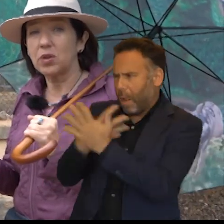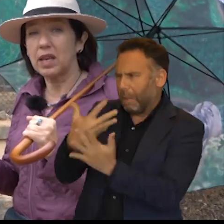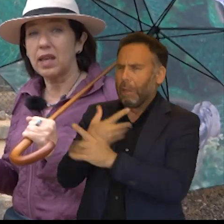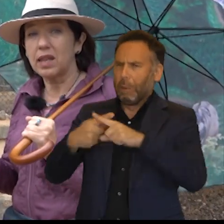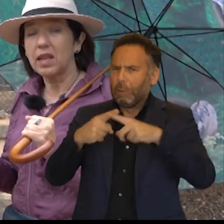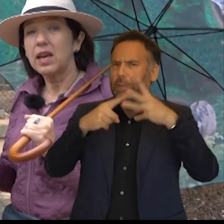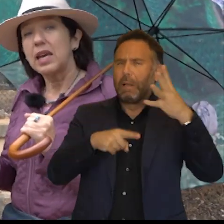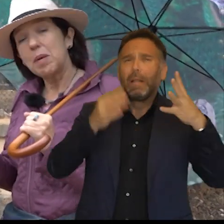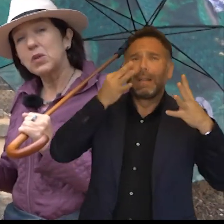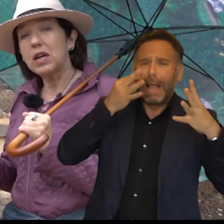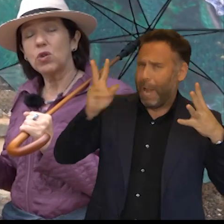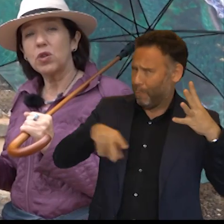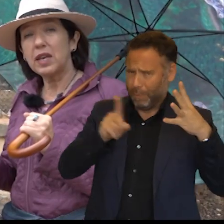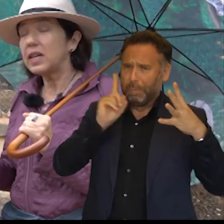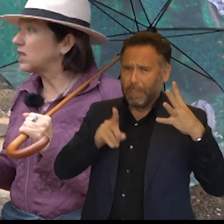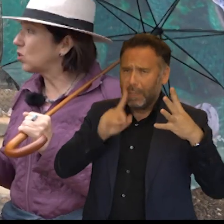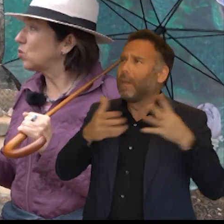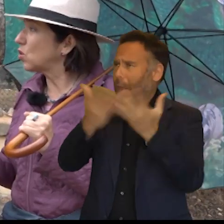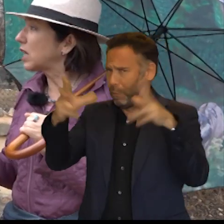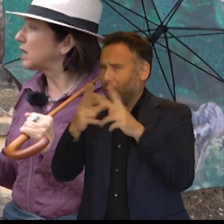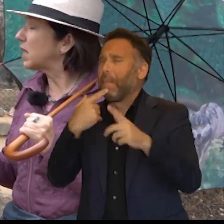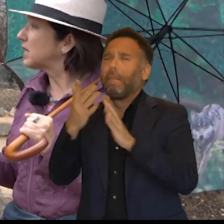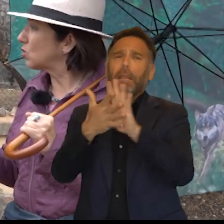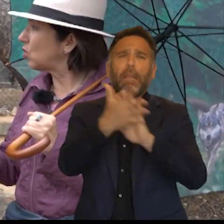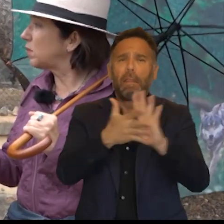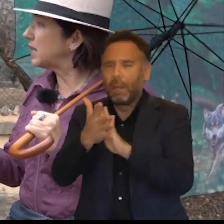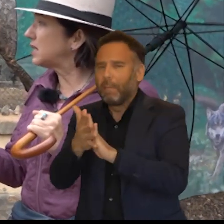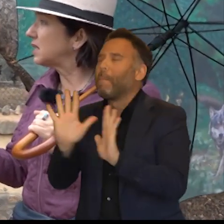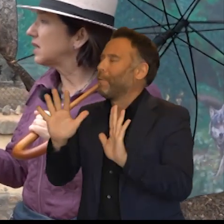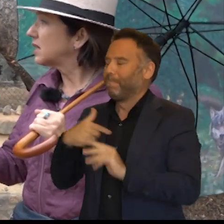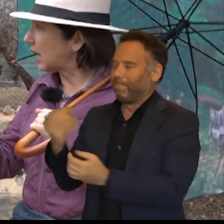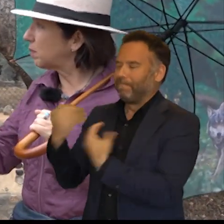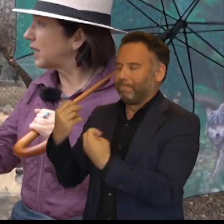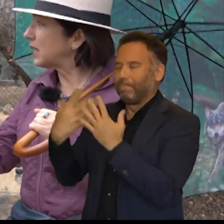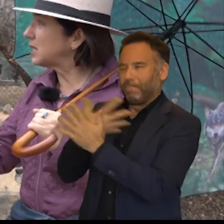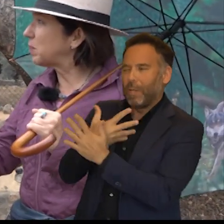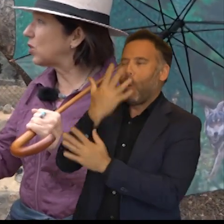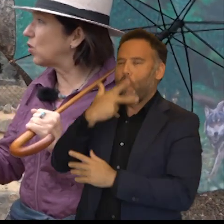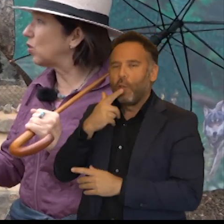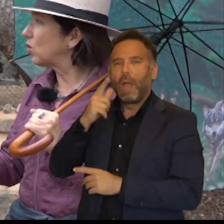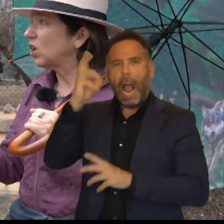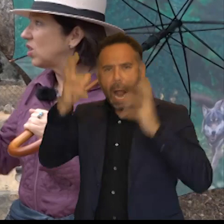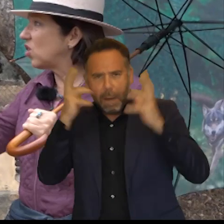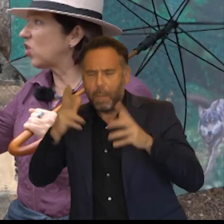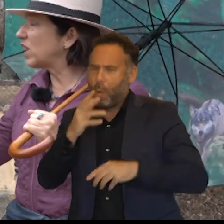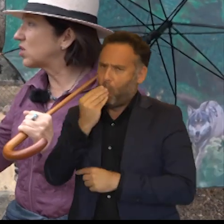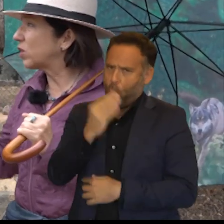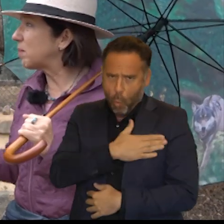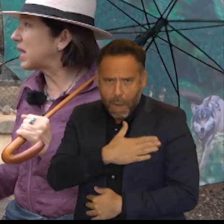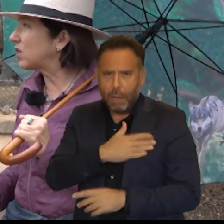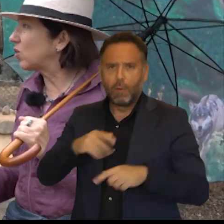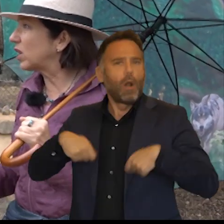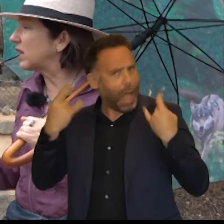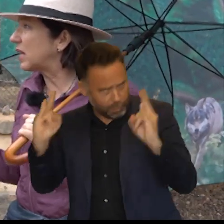nuestra sociedad. Y vamos a conocer que son unos animales nobles, salvajes, pero no eso